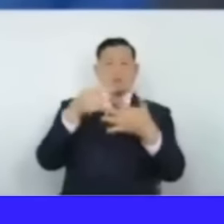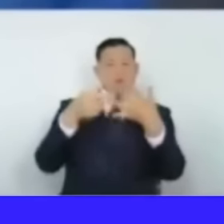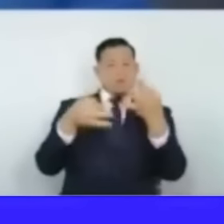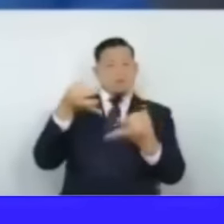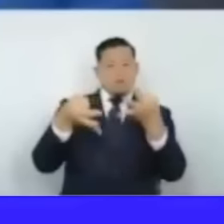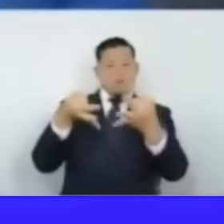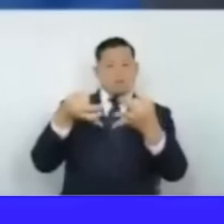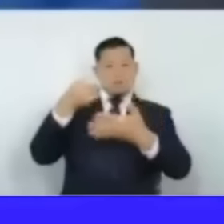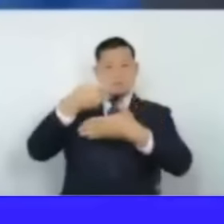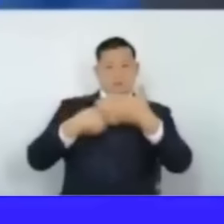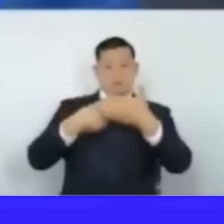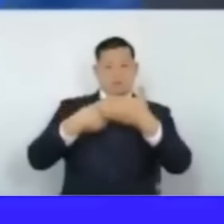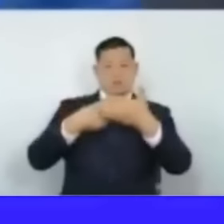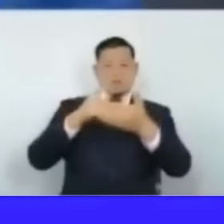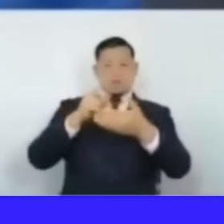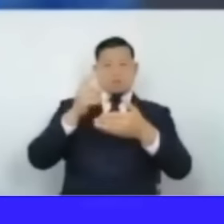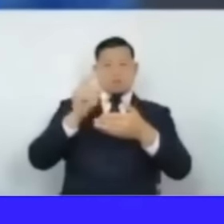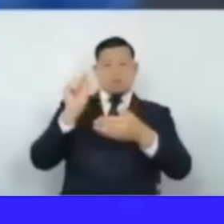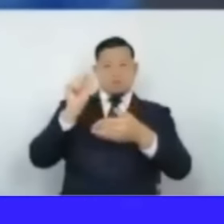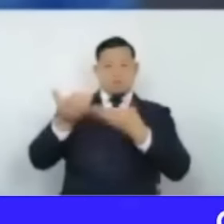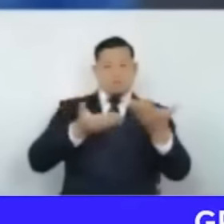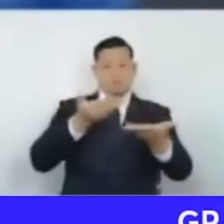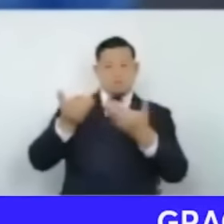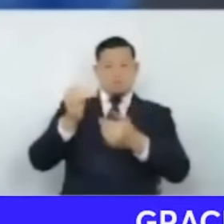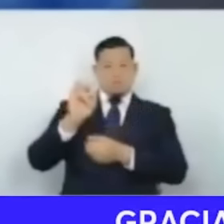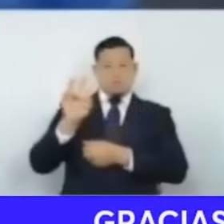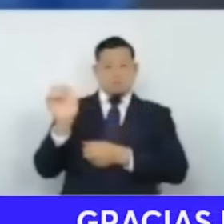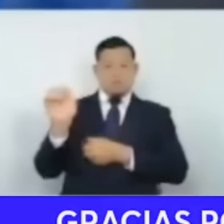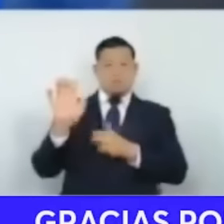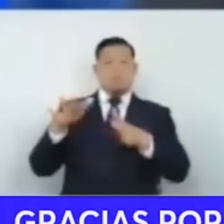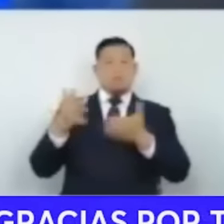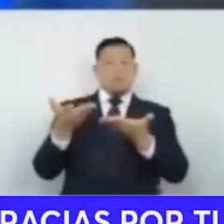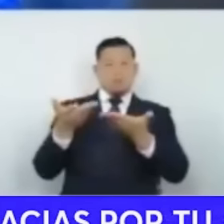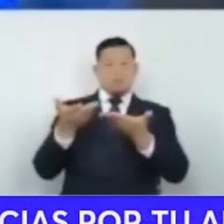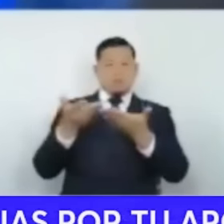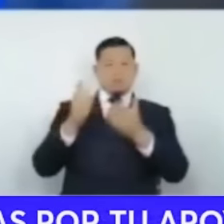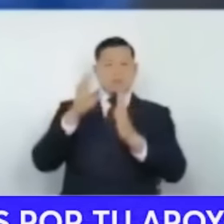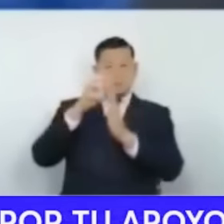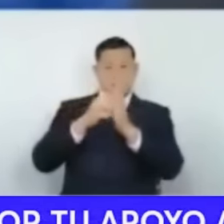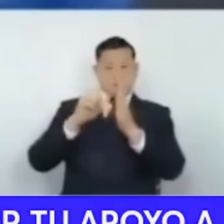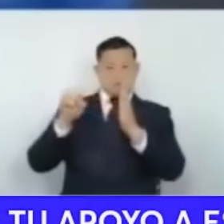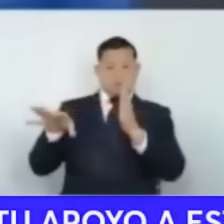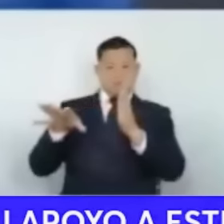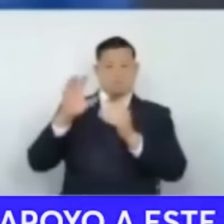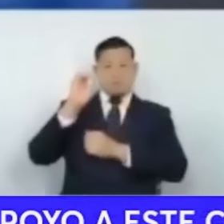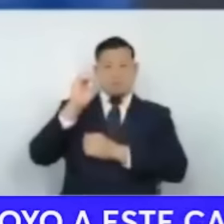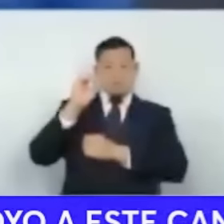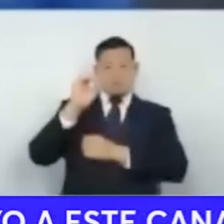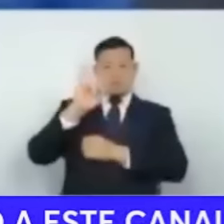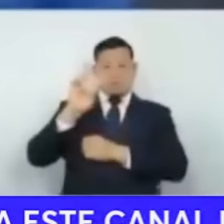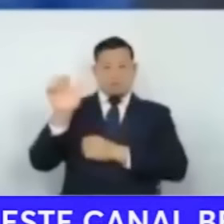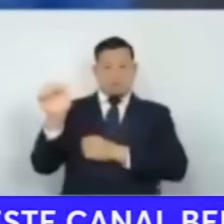ley de impuesto a la transferencia de bienes muebles y a la prestación de servicios para que se le aplique cero